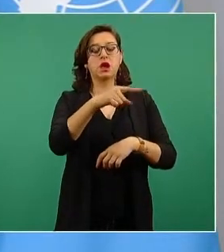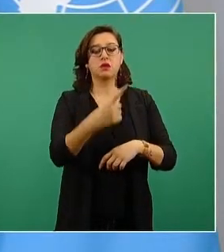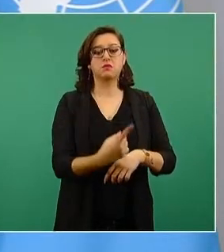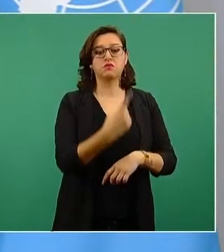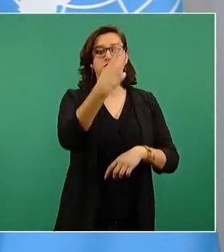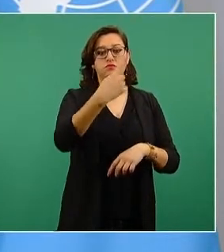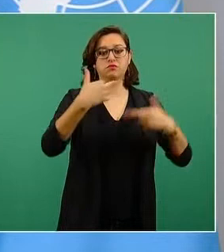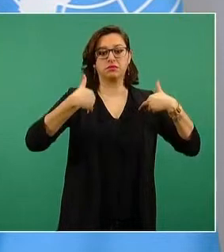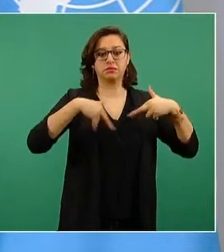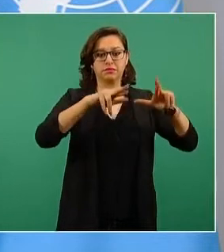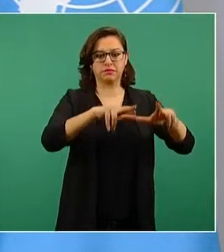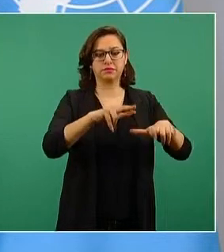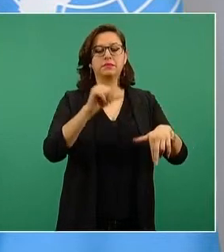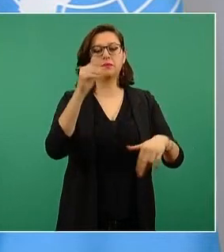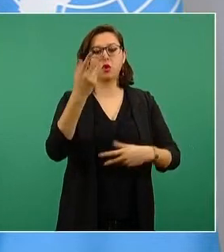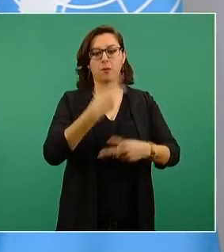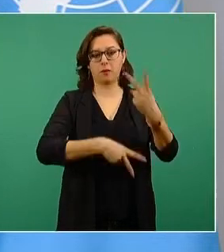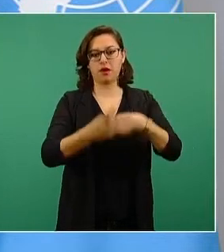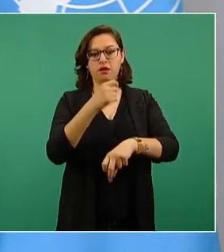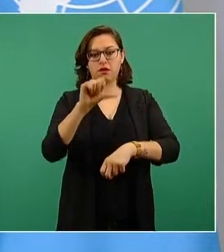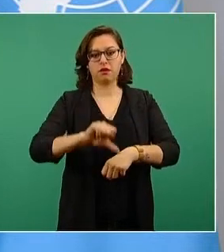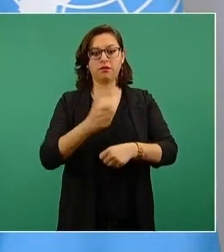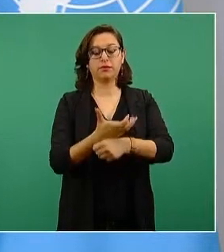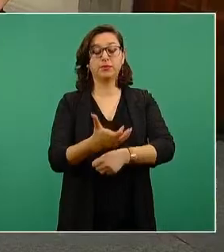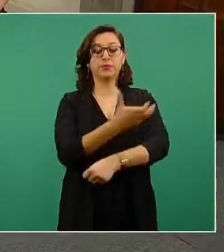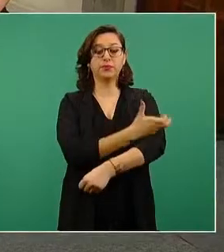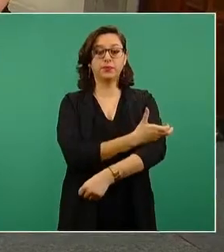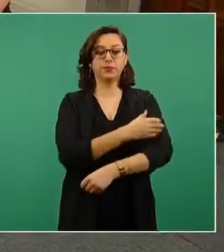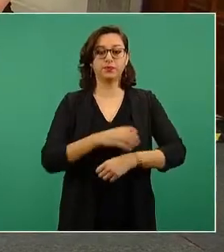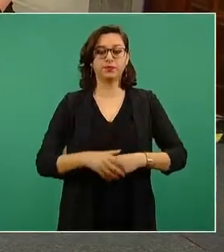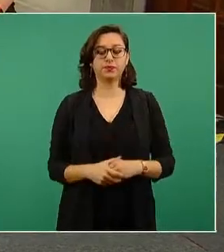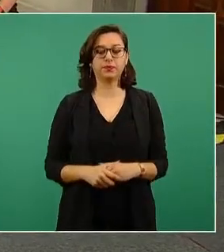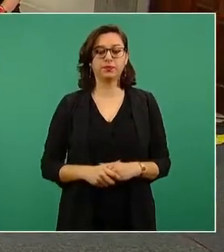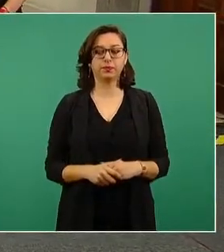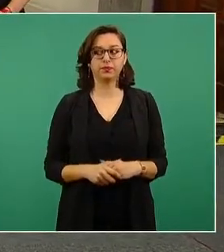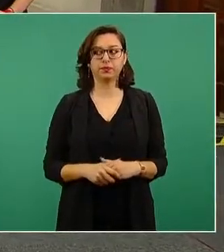Está con nosotros